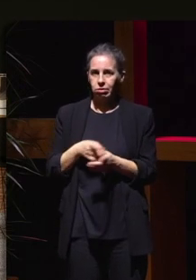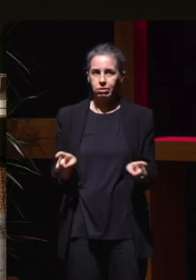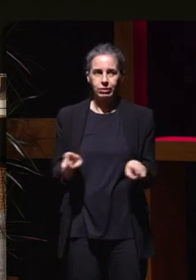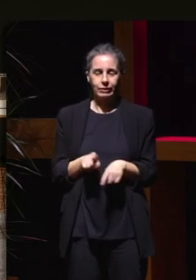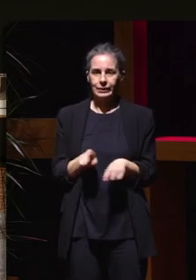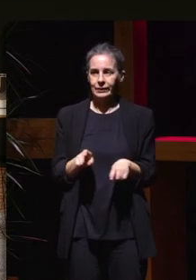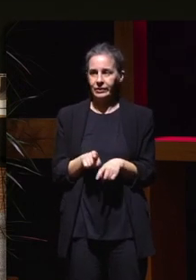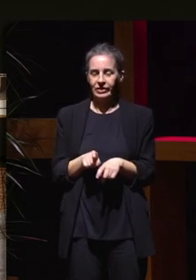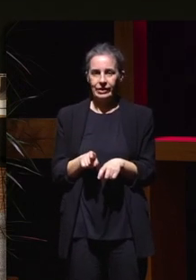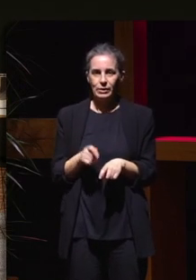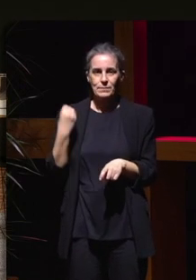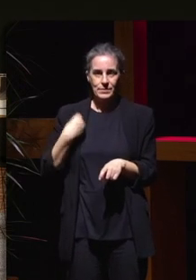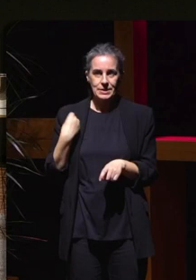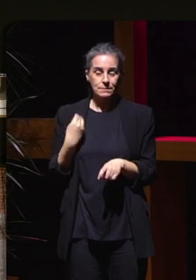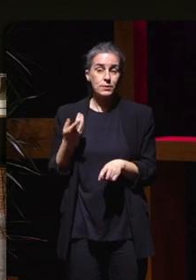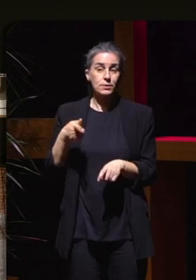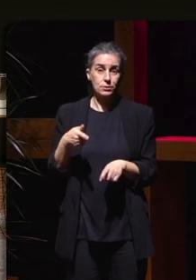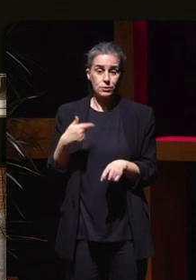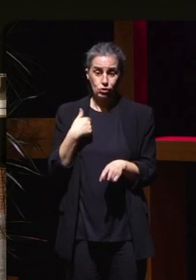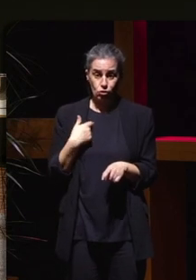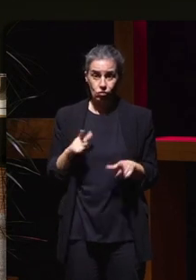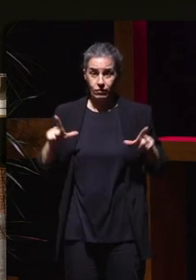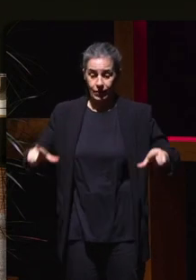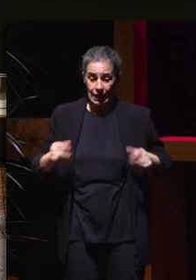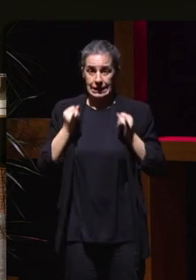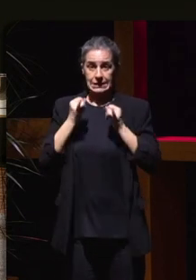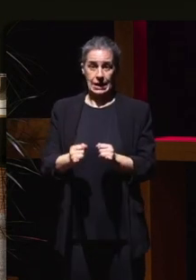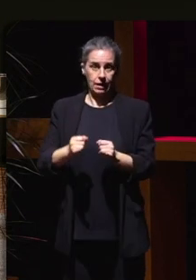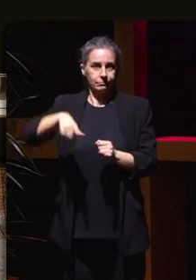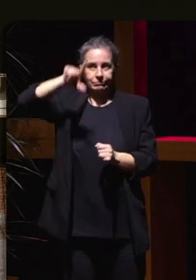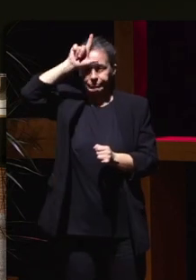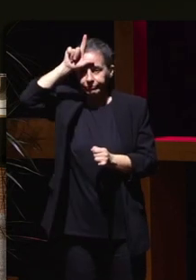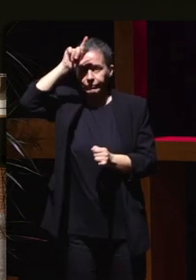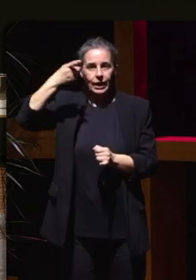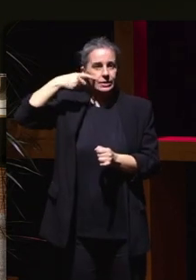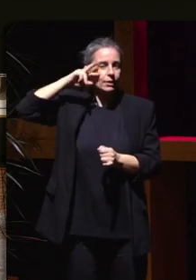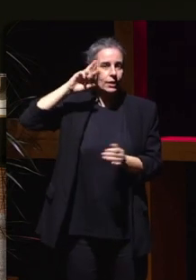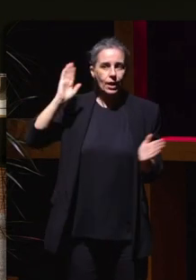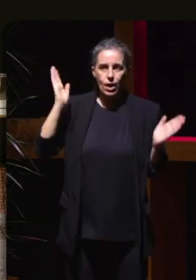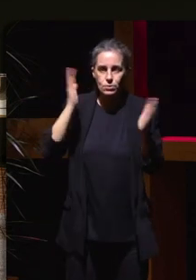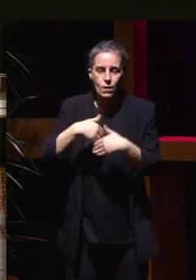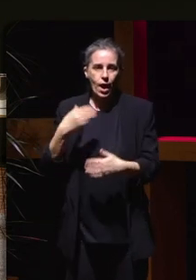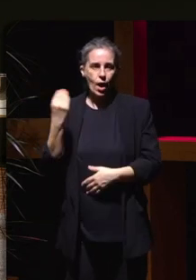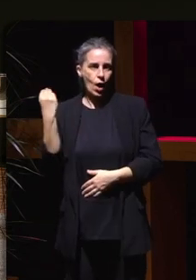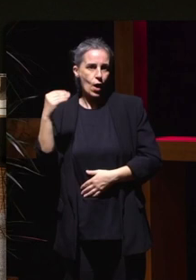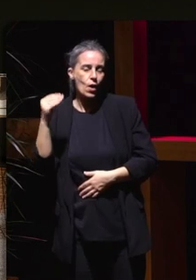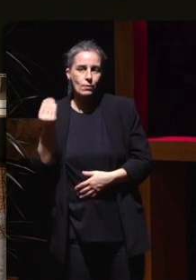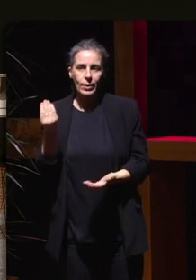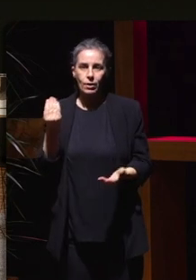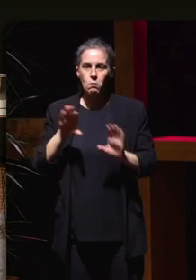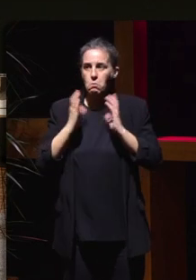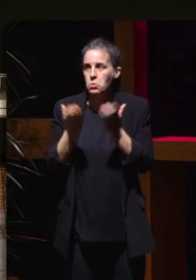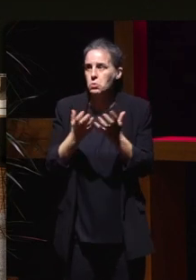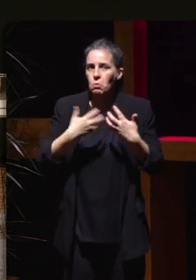en Aquel lugar que era un garrapasanova sin experiencia sin tener ni idea de cómo funciona un mundo y un montón